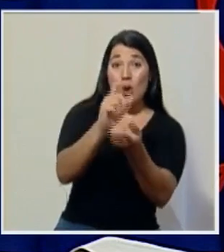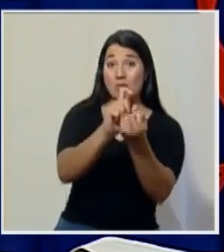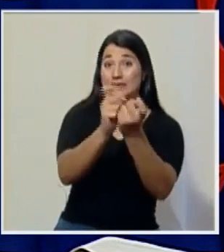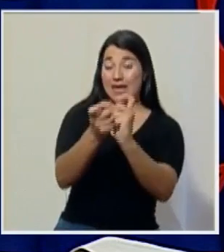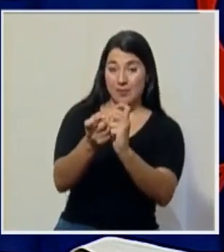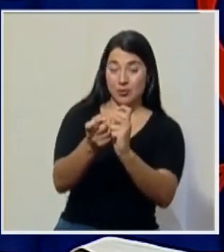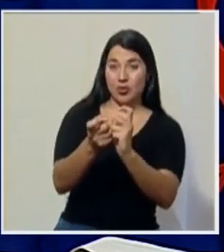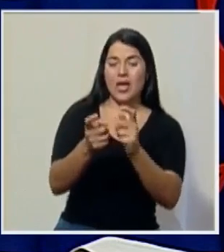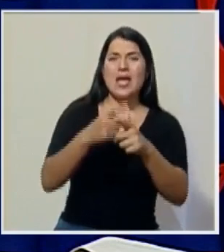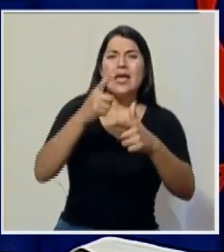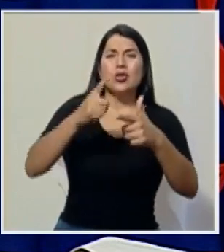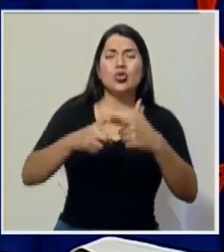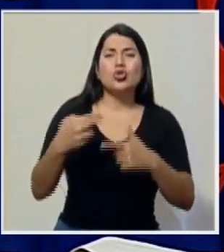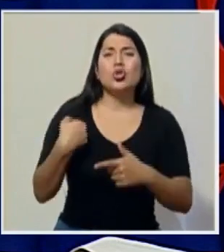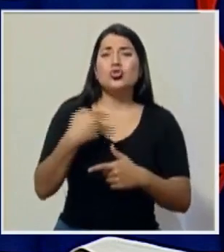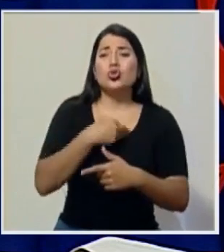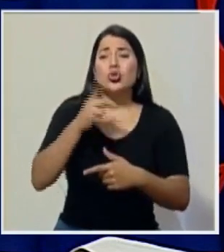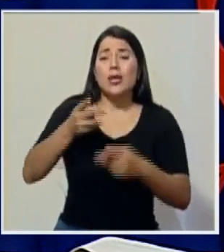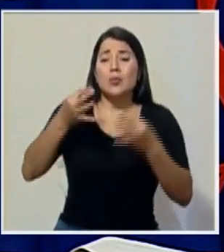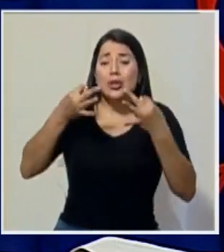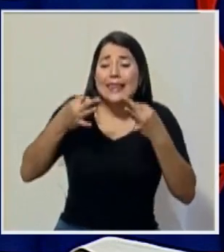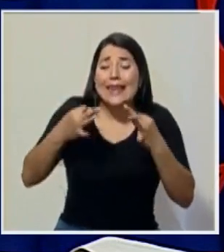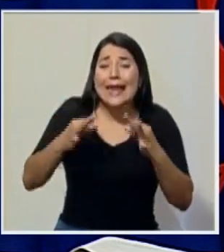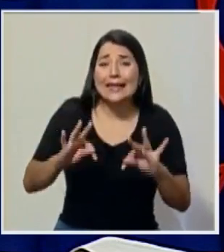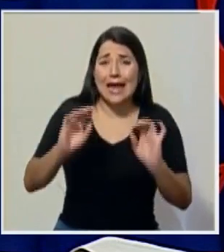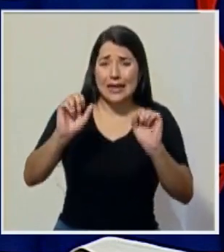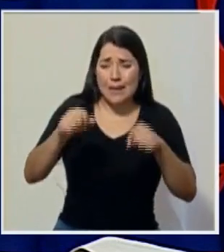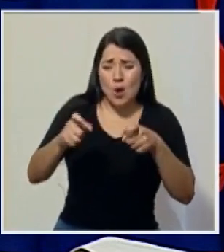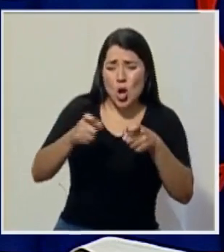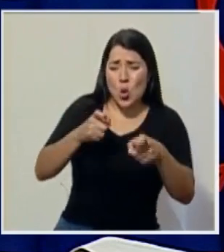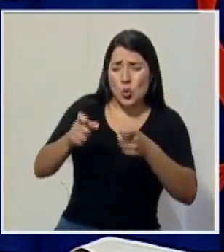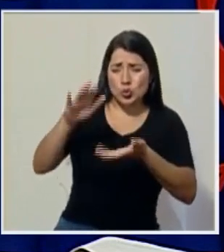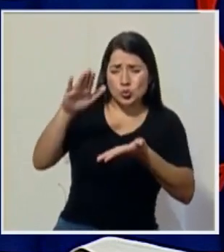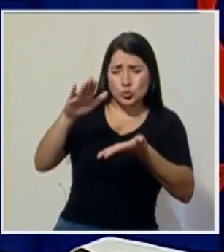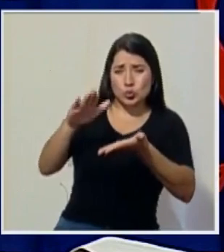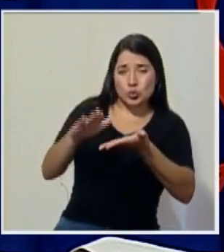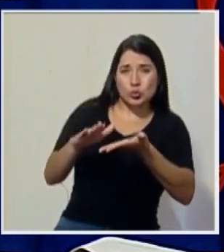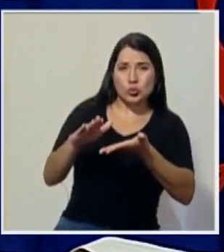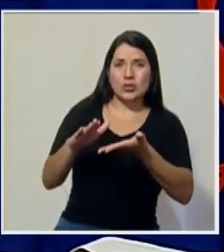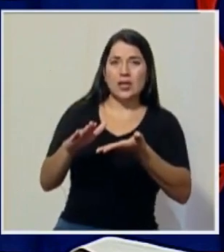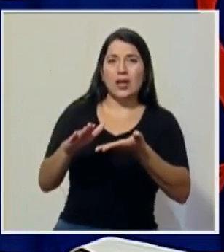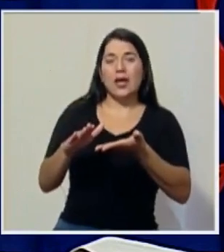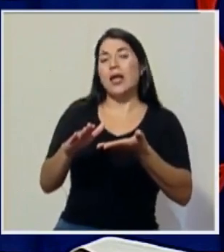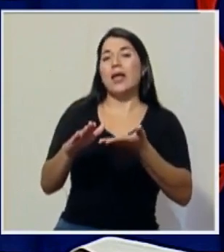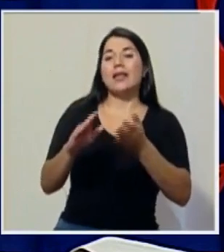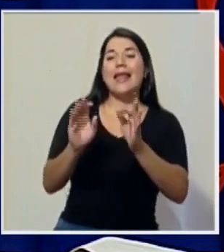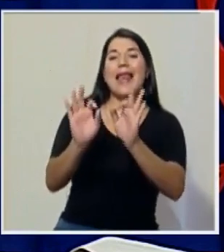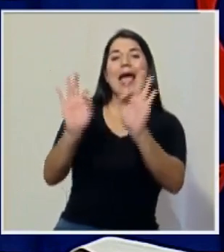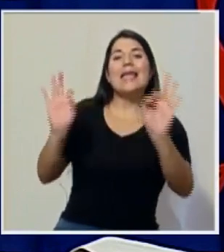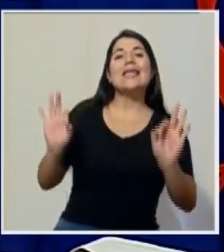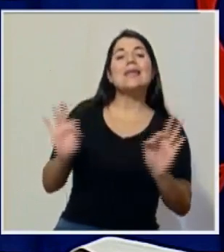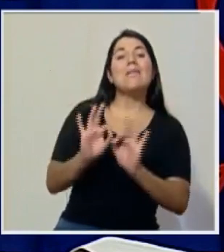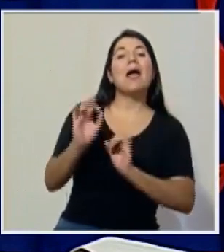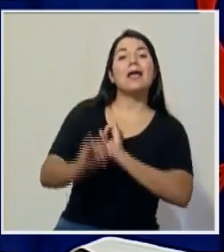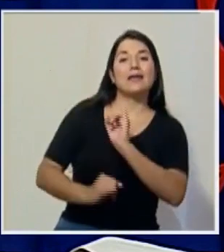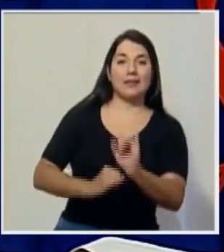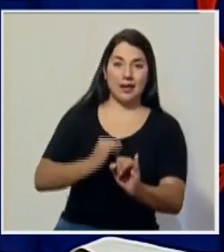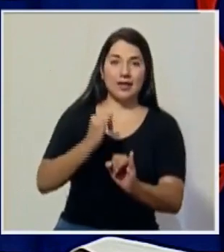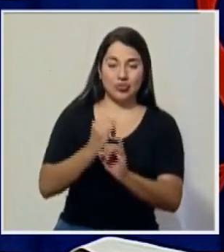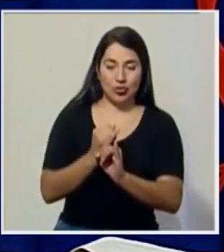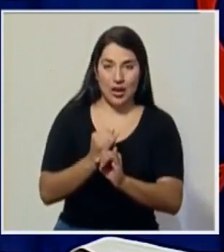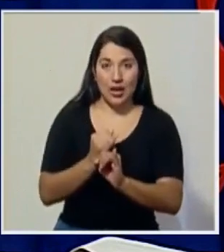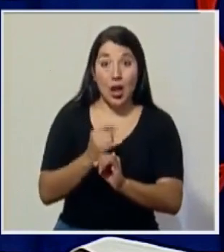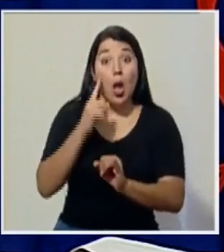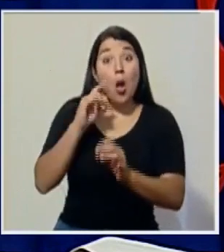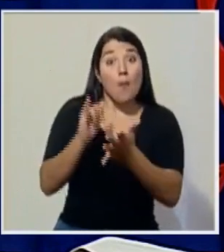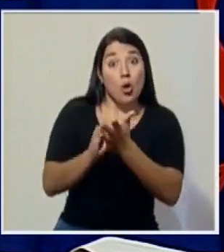ahí es, pues, mitigando efectos de imagen o de imagen internacional, que para eso tenemos el apoyo